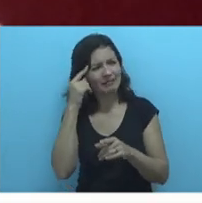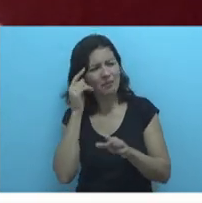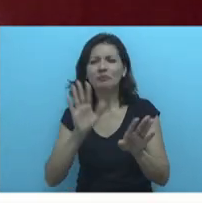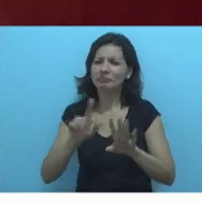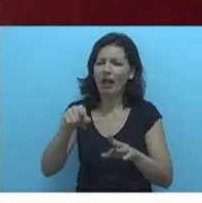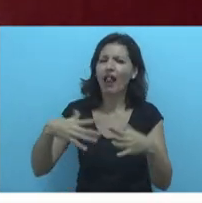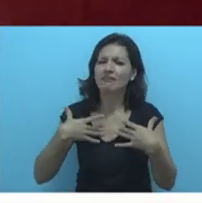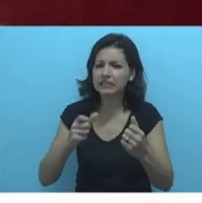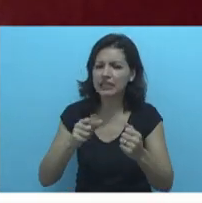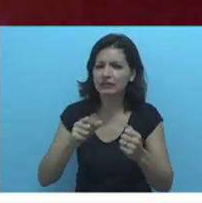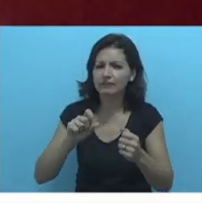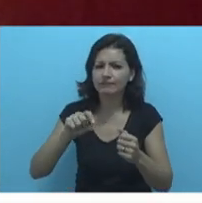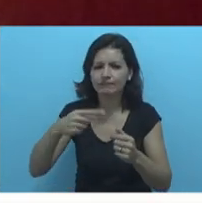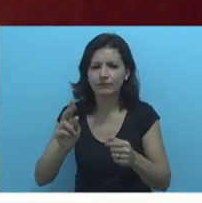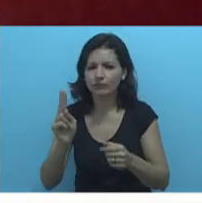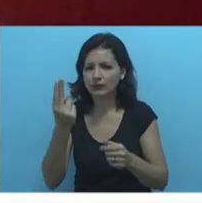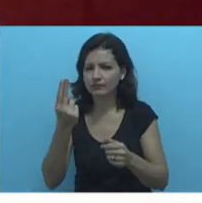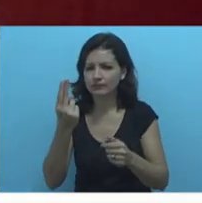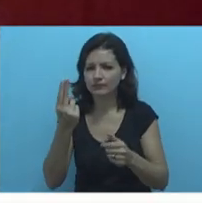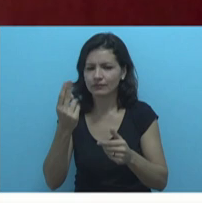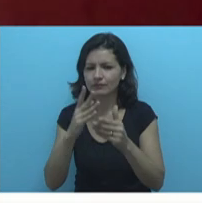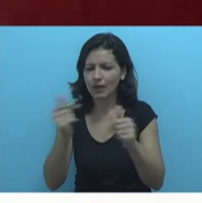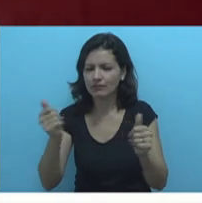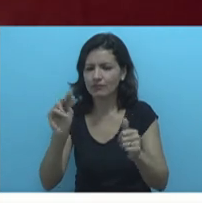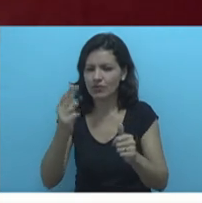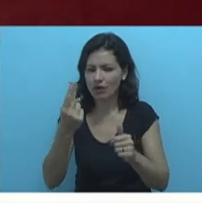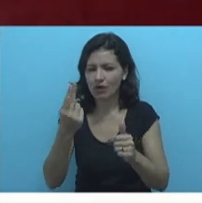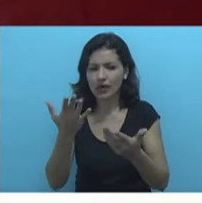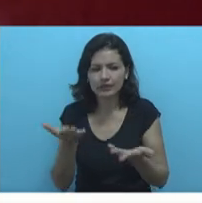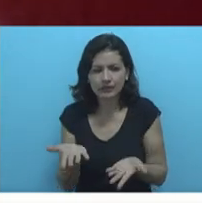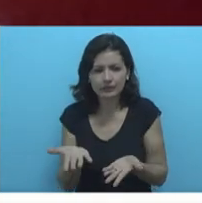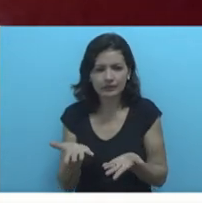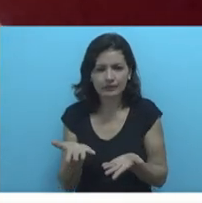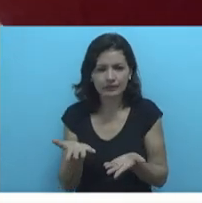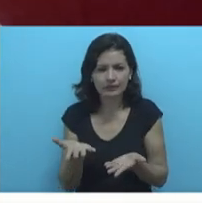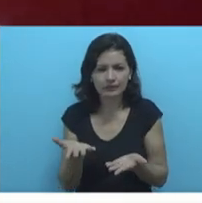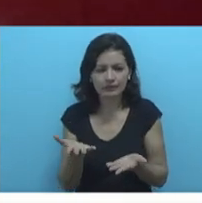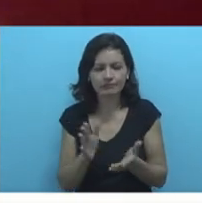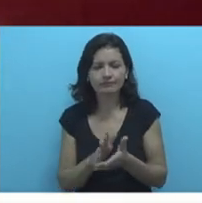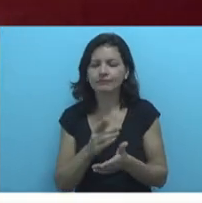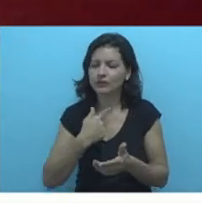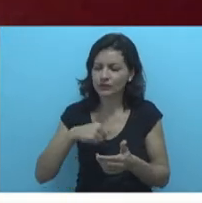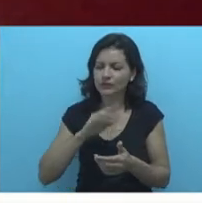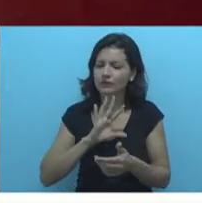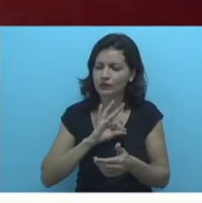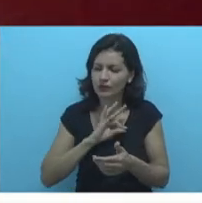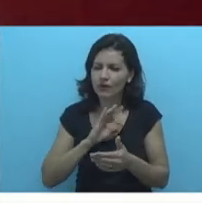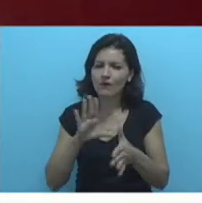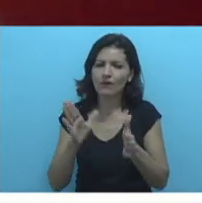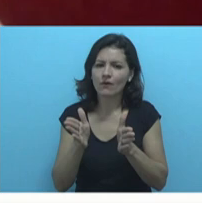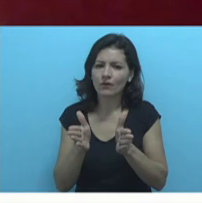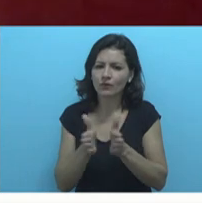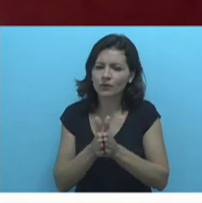lo compartimos. Lo compartimos en el dolor con Clara, con sus hijos, con sus nietos, con